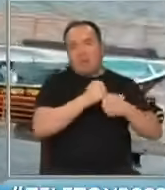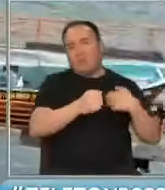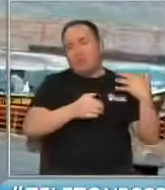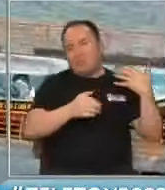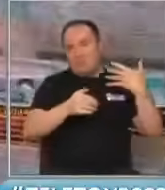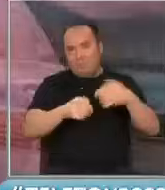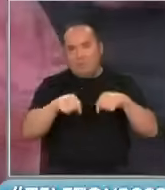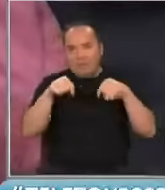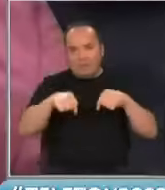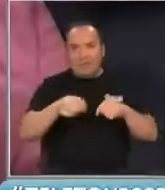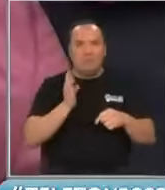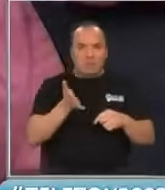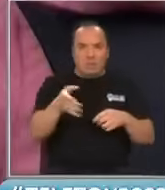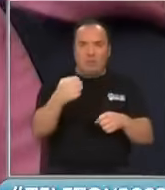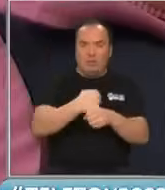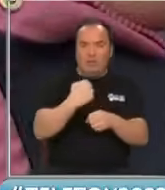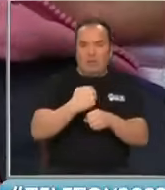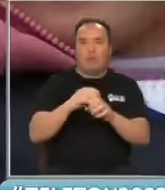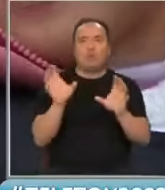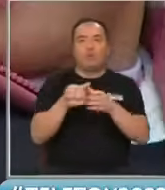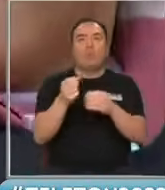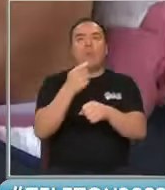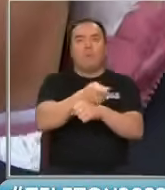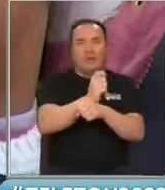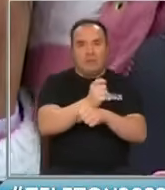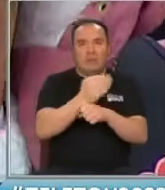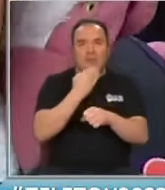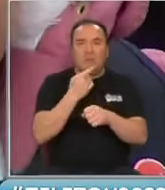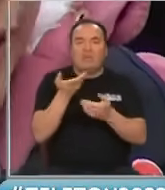que estamos realmente, los pescadores, es una familia,